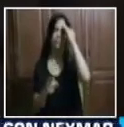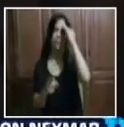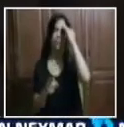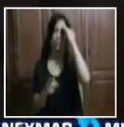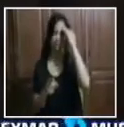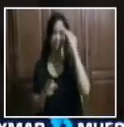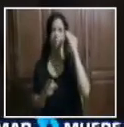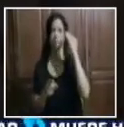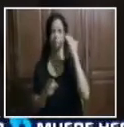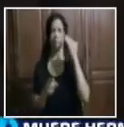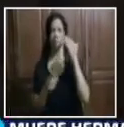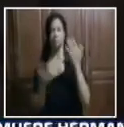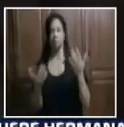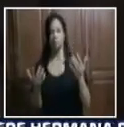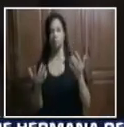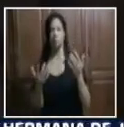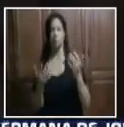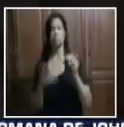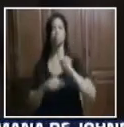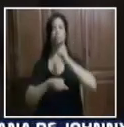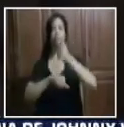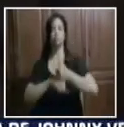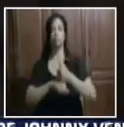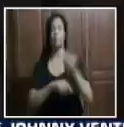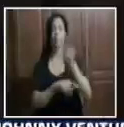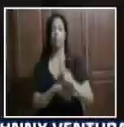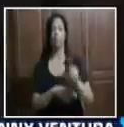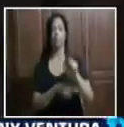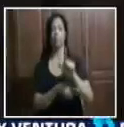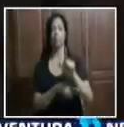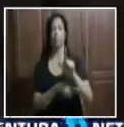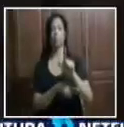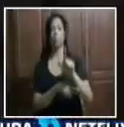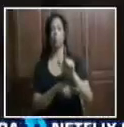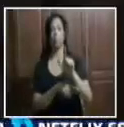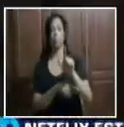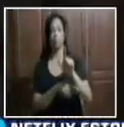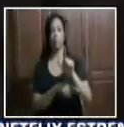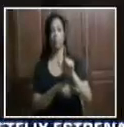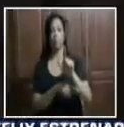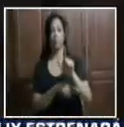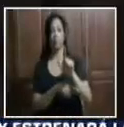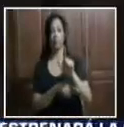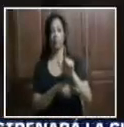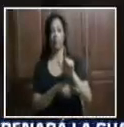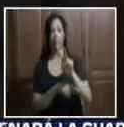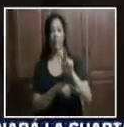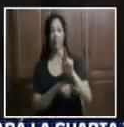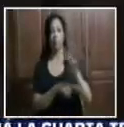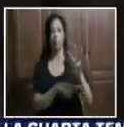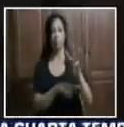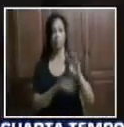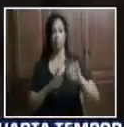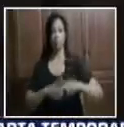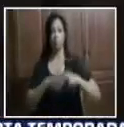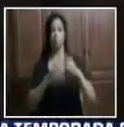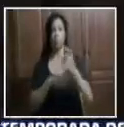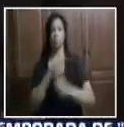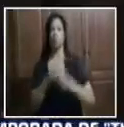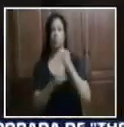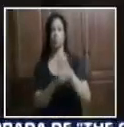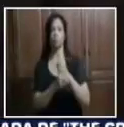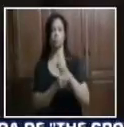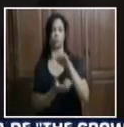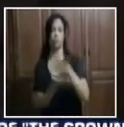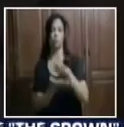estaba fijado para el lunes, este lunes, el inicio del curso escolar. Entonces